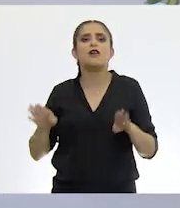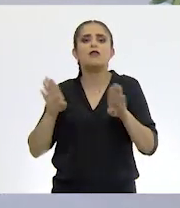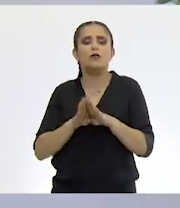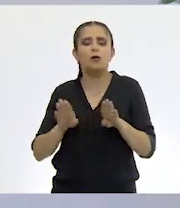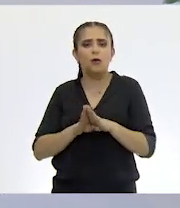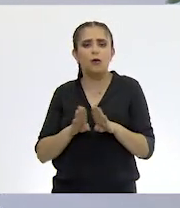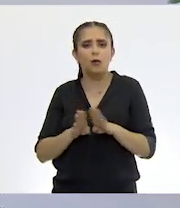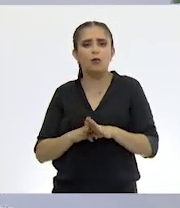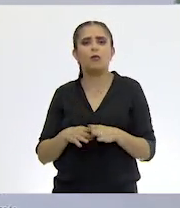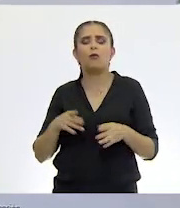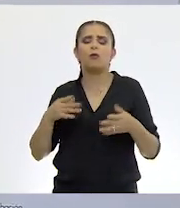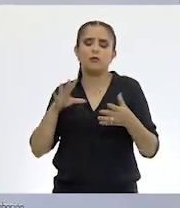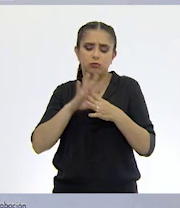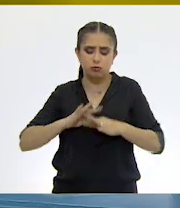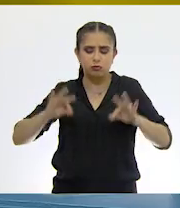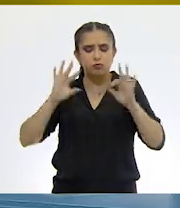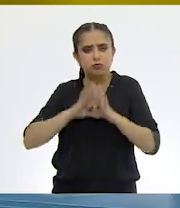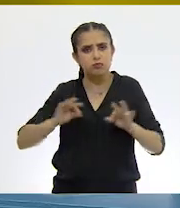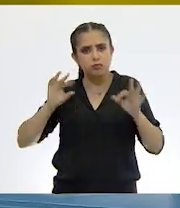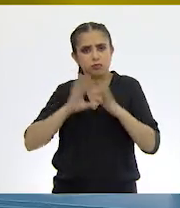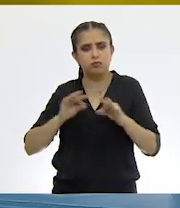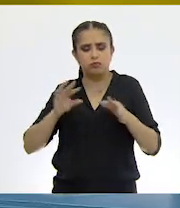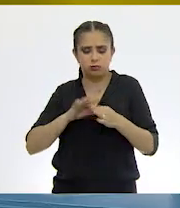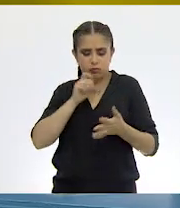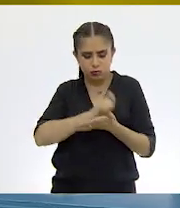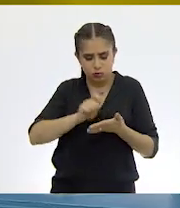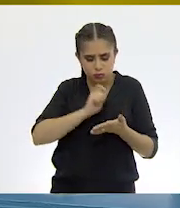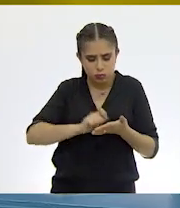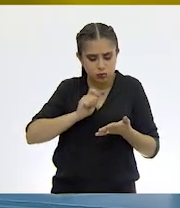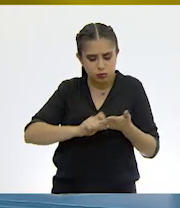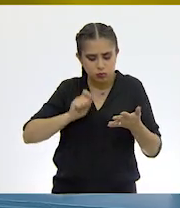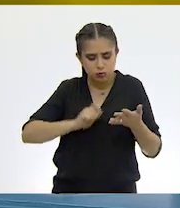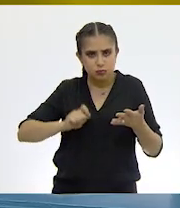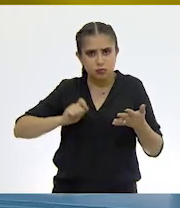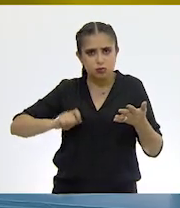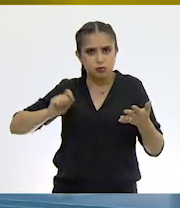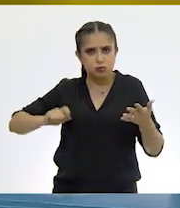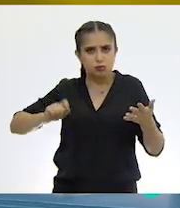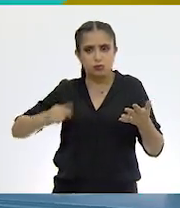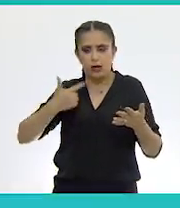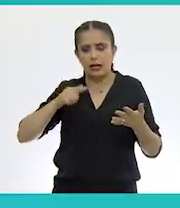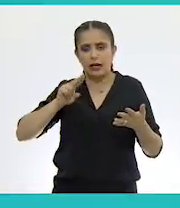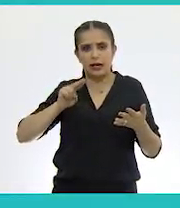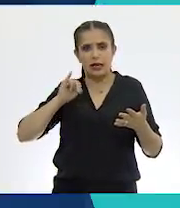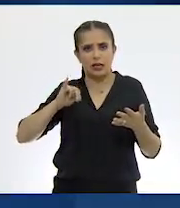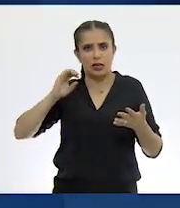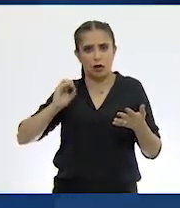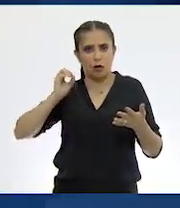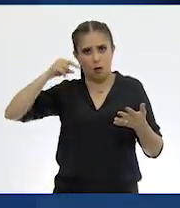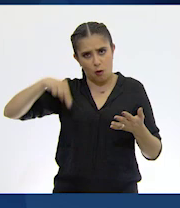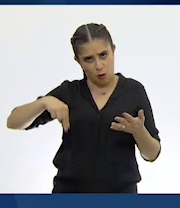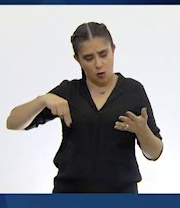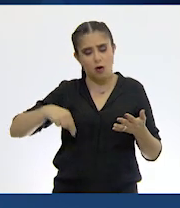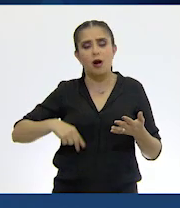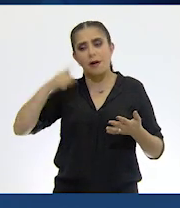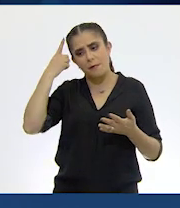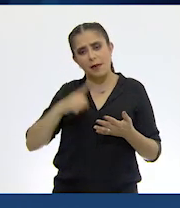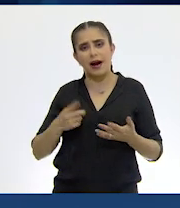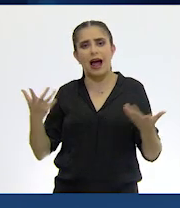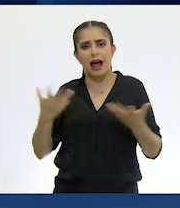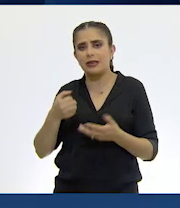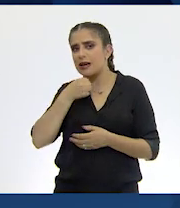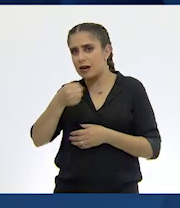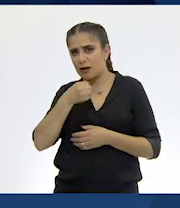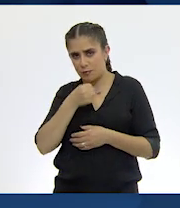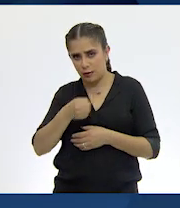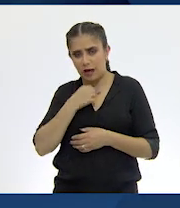directo para utilizar el guión largo, que es un signo ortográfico que también vamos en esta sesión a descubrir cuál